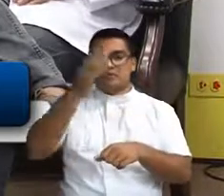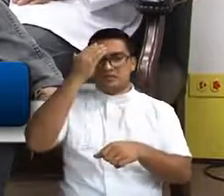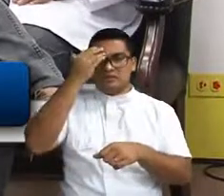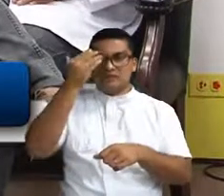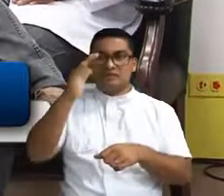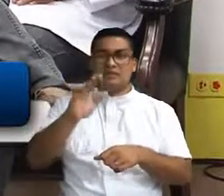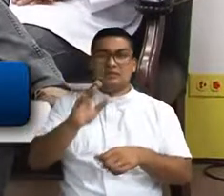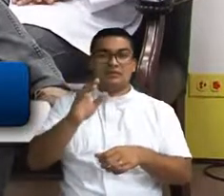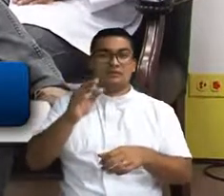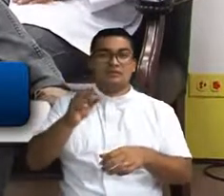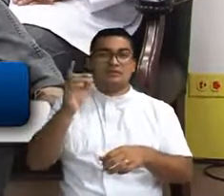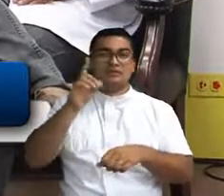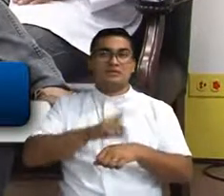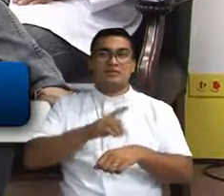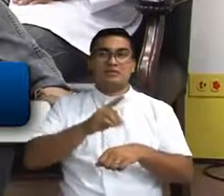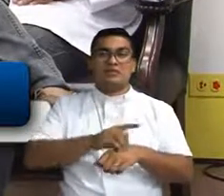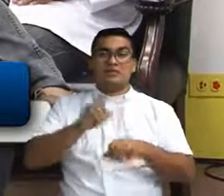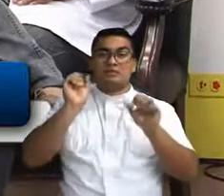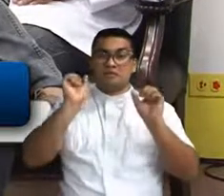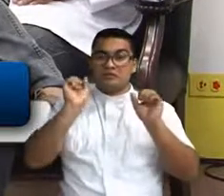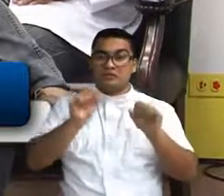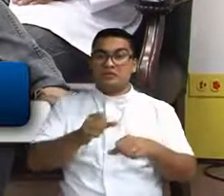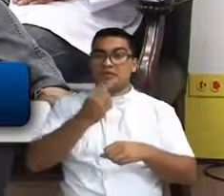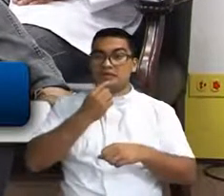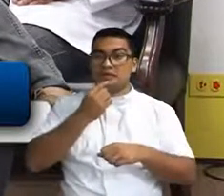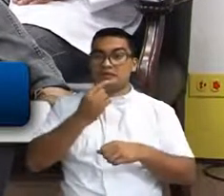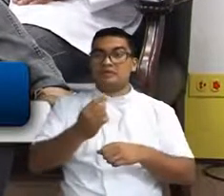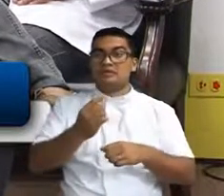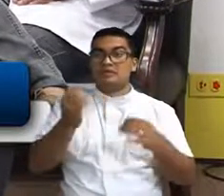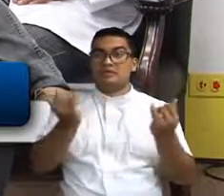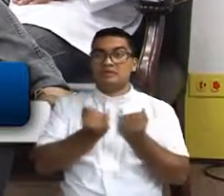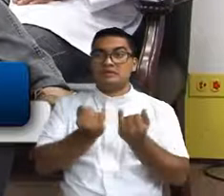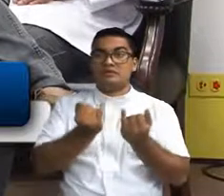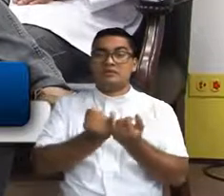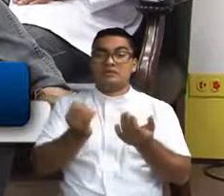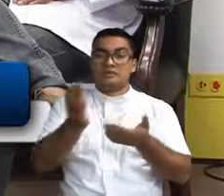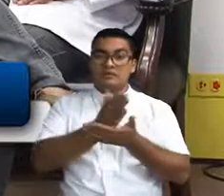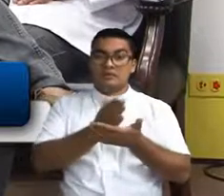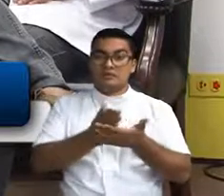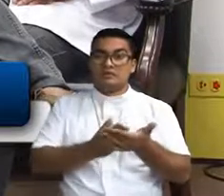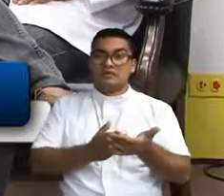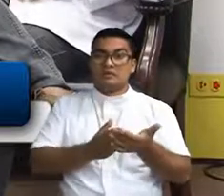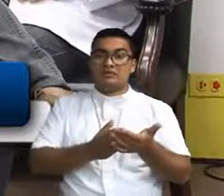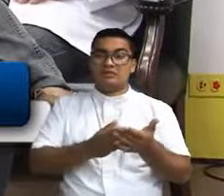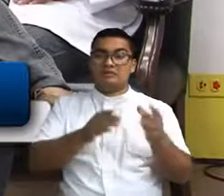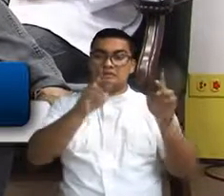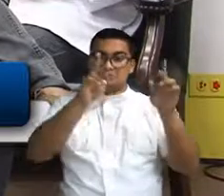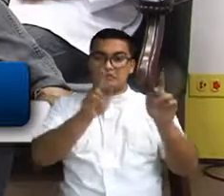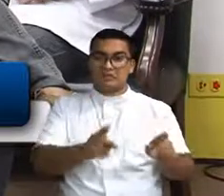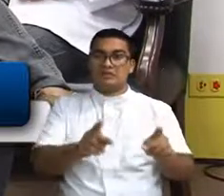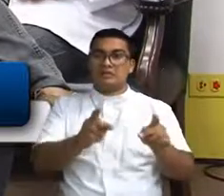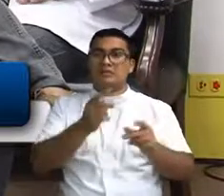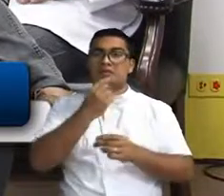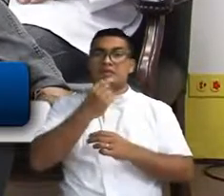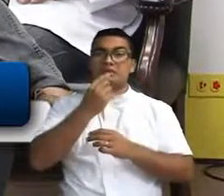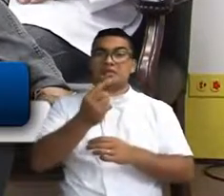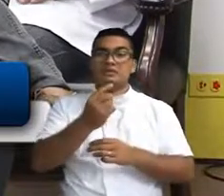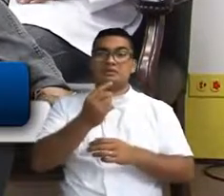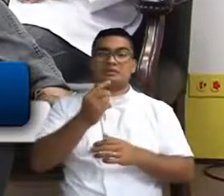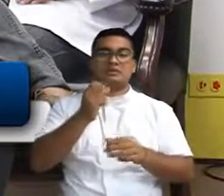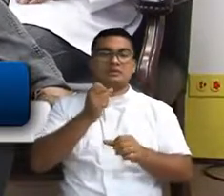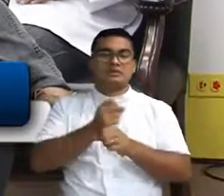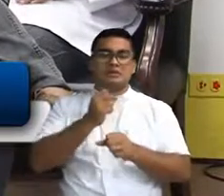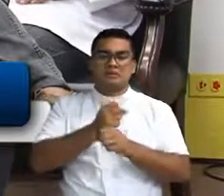un médico general puede identificar ciertos aspectos del paciente. Luego comenzamos a